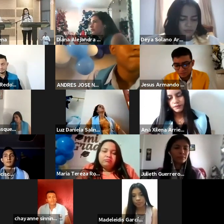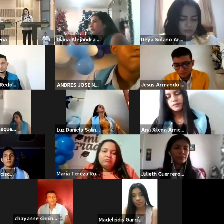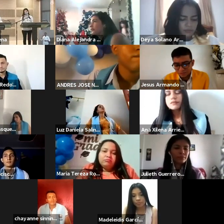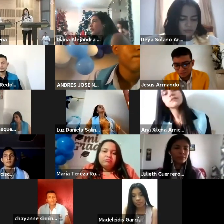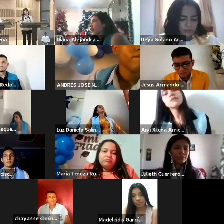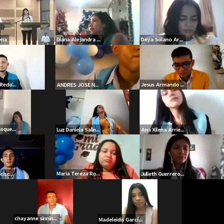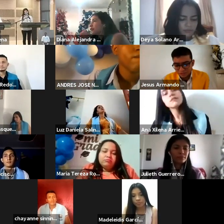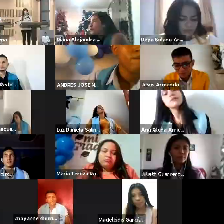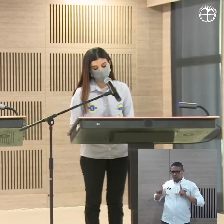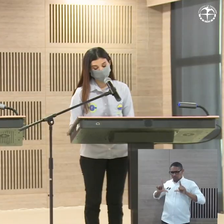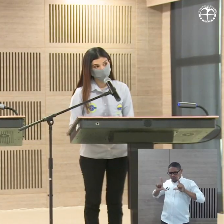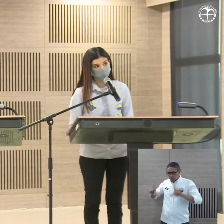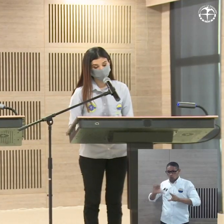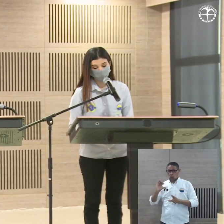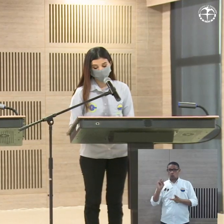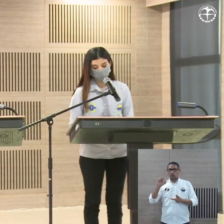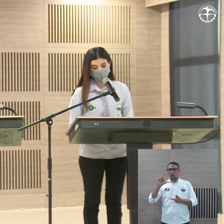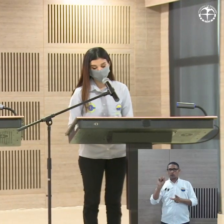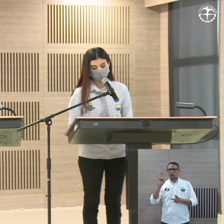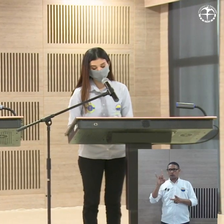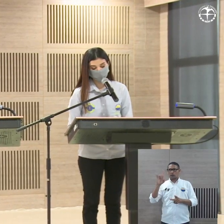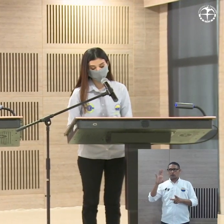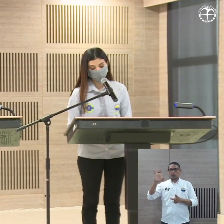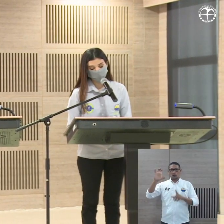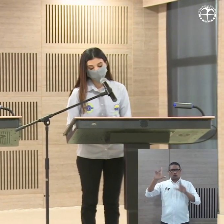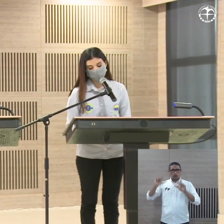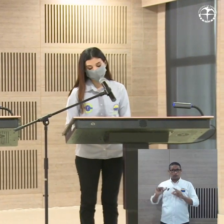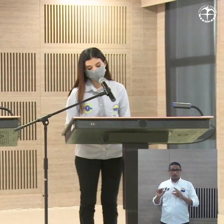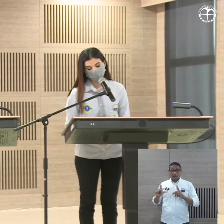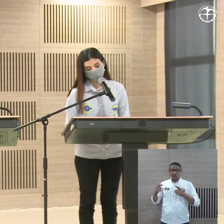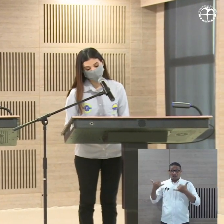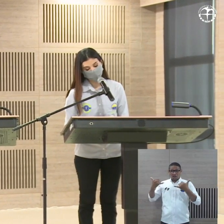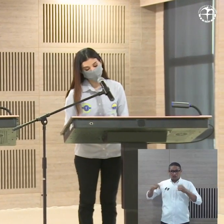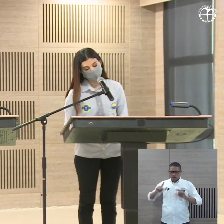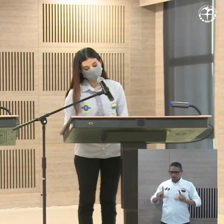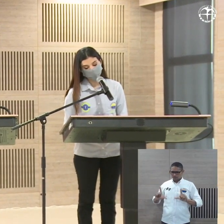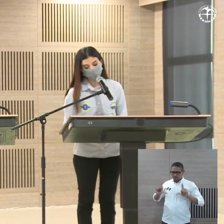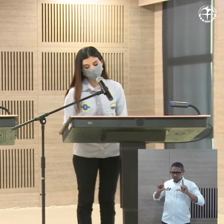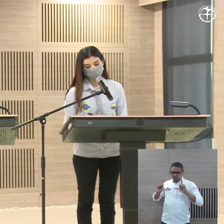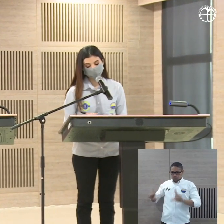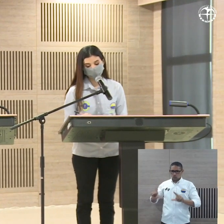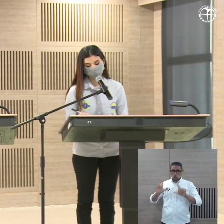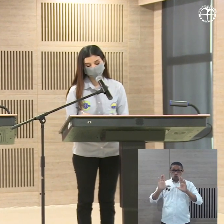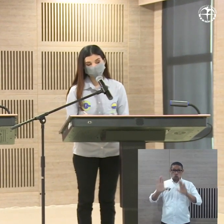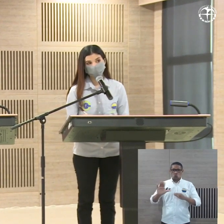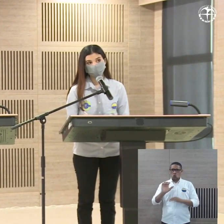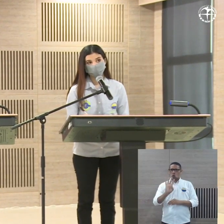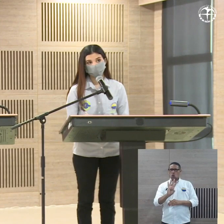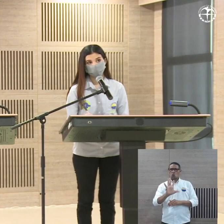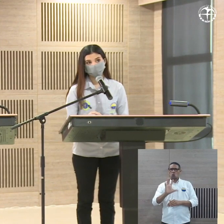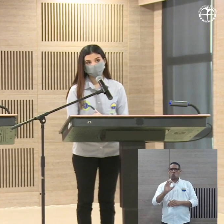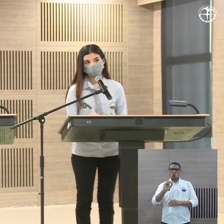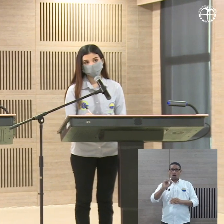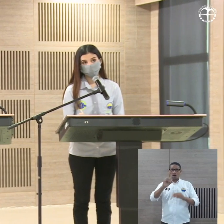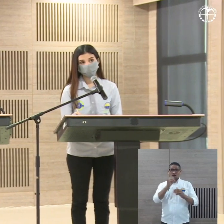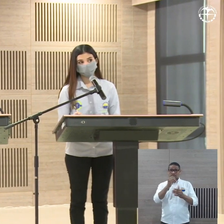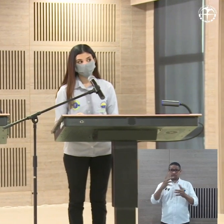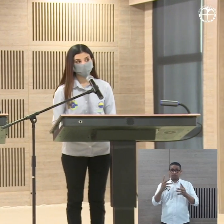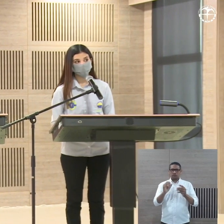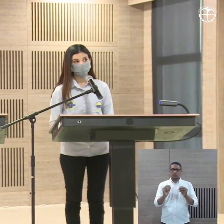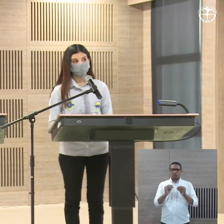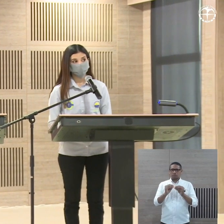promedio ponderado acumulado igual o superior a 450 puntos, se hará acreedor al diploma honorífico summa cum laude.